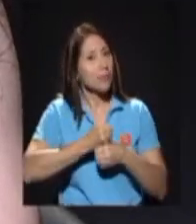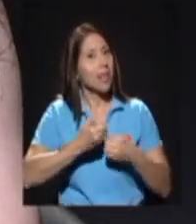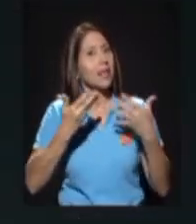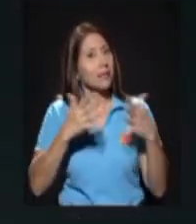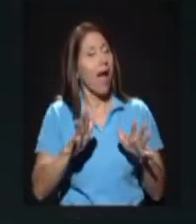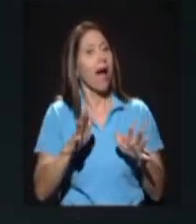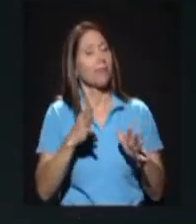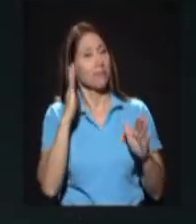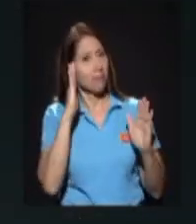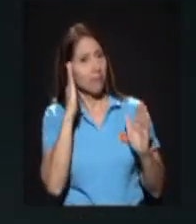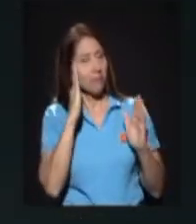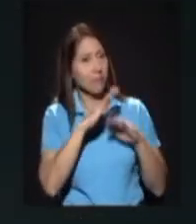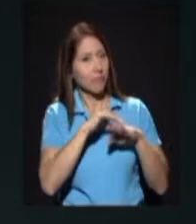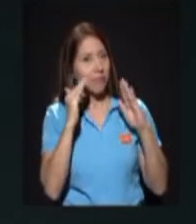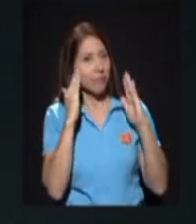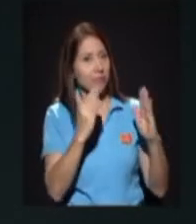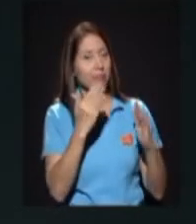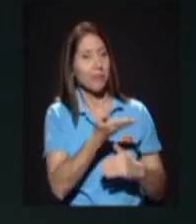dado,